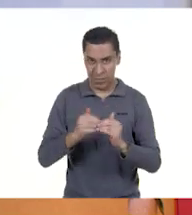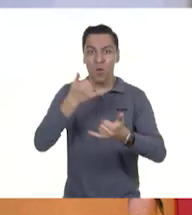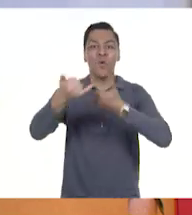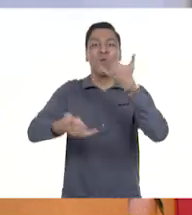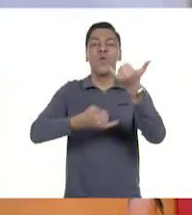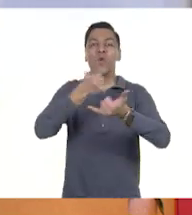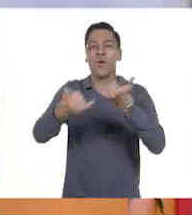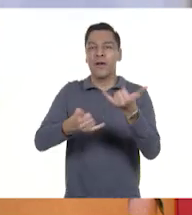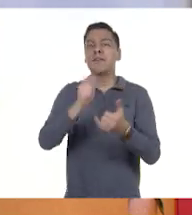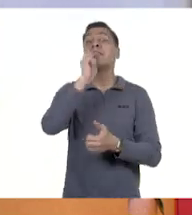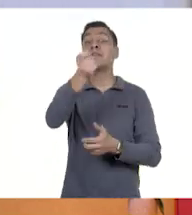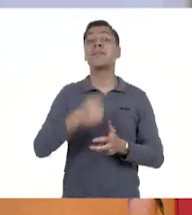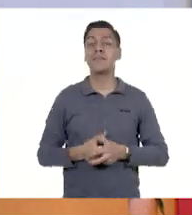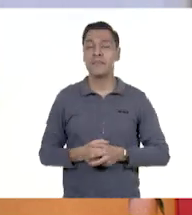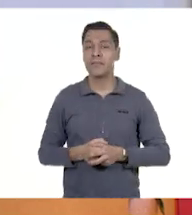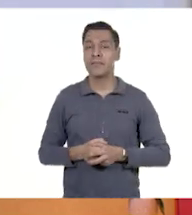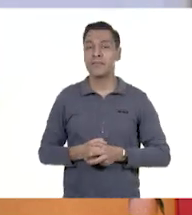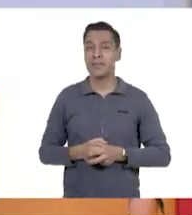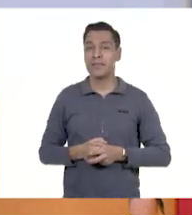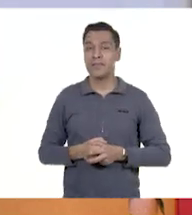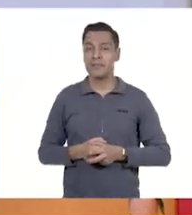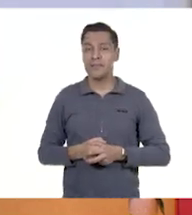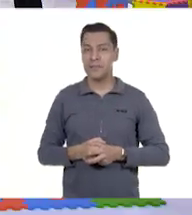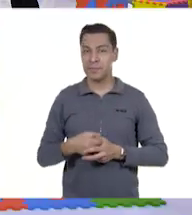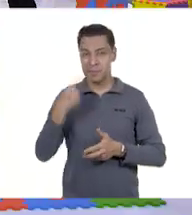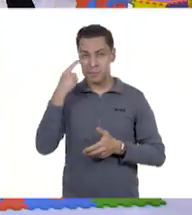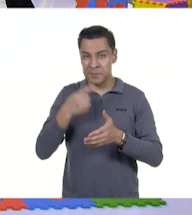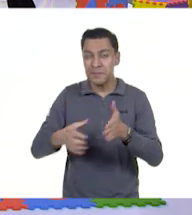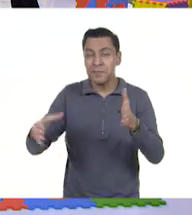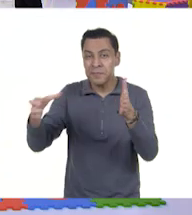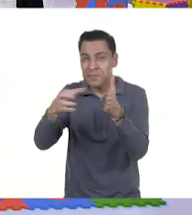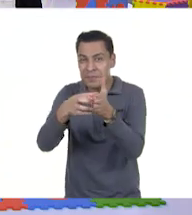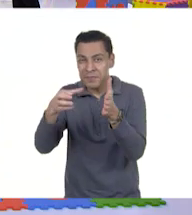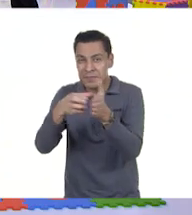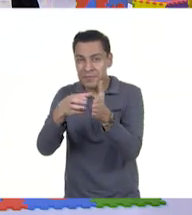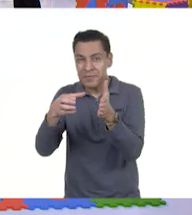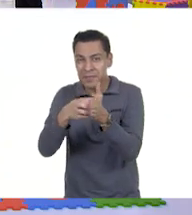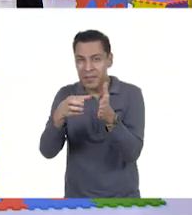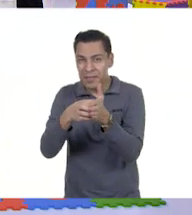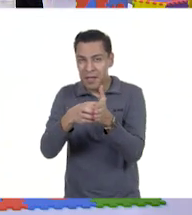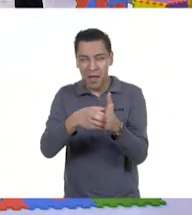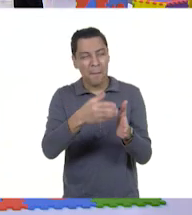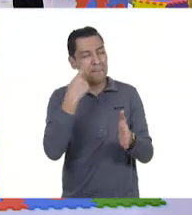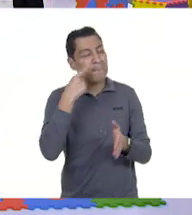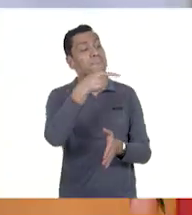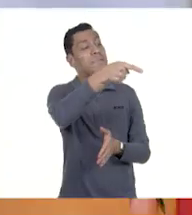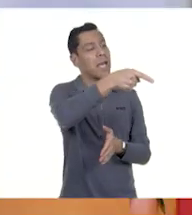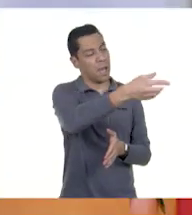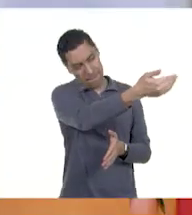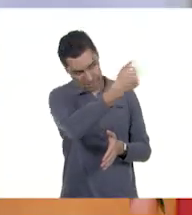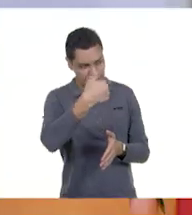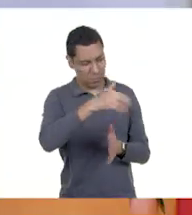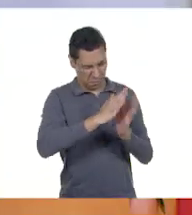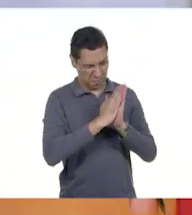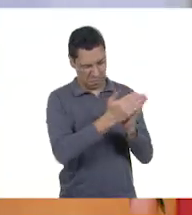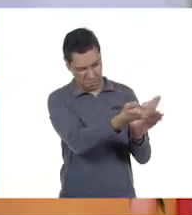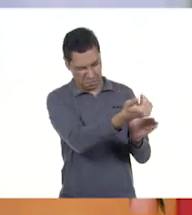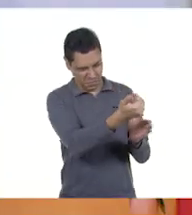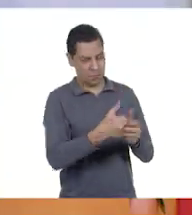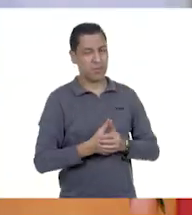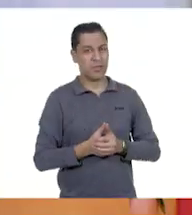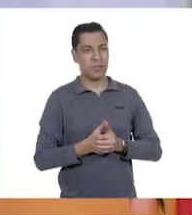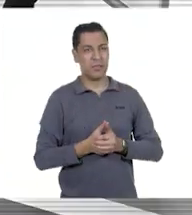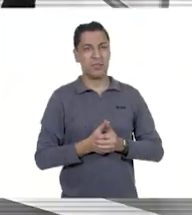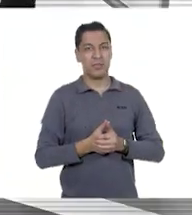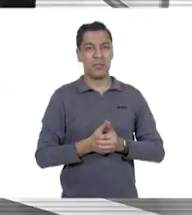se trata de... Tráeme esa cajita que la estoy viendo por ahí, Eric, está escondida, pero quiere salir. Ahí está,